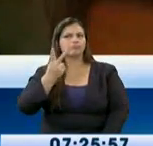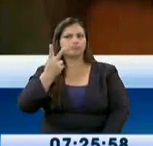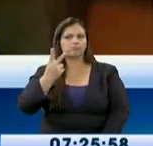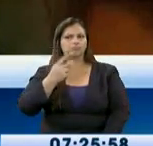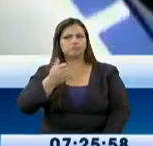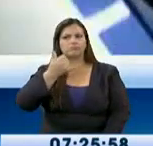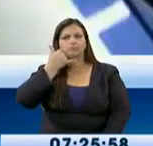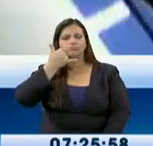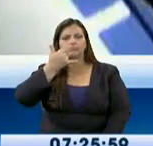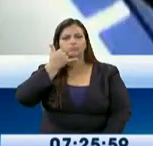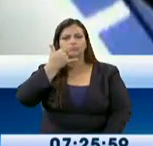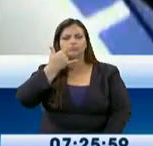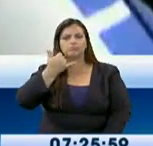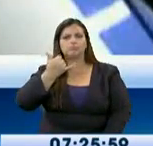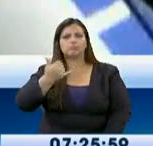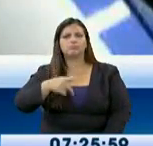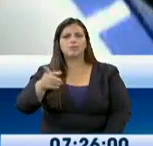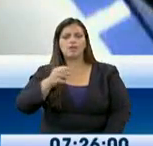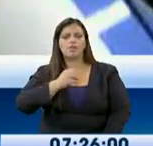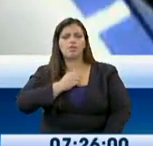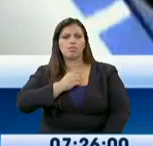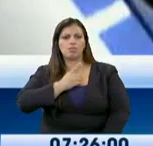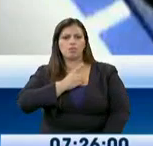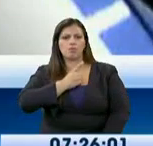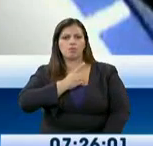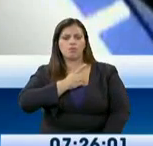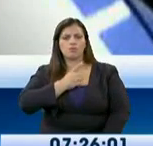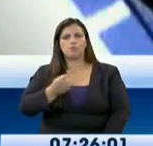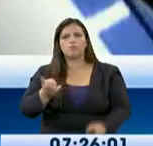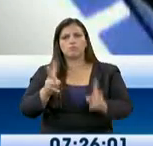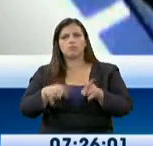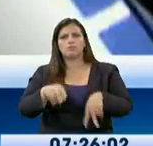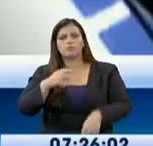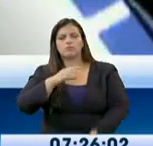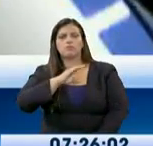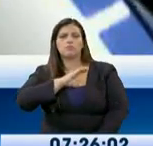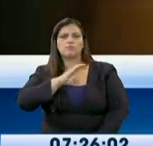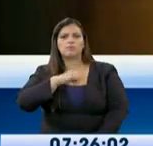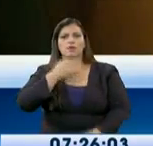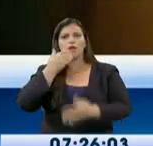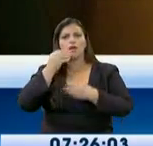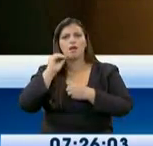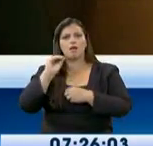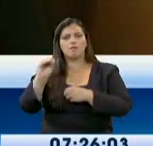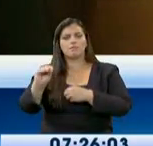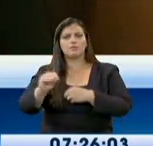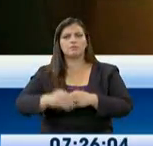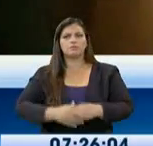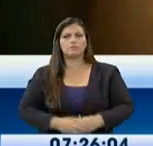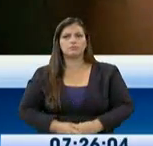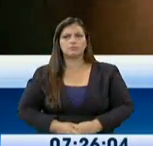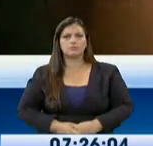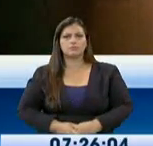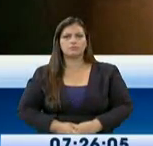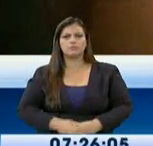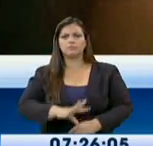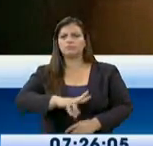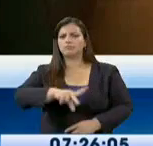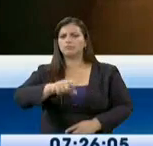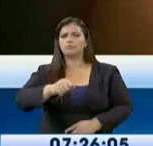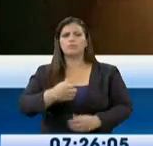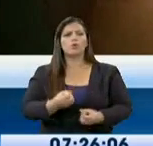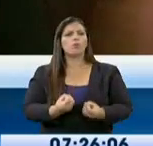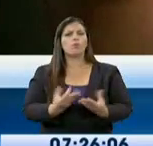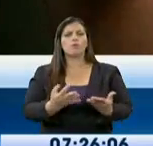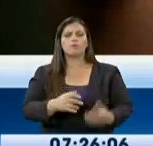de lo sucedido a los dueños del negocio y policía. En esta oportunidad, el perjuicio alcanzó los 30 mil